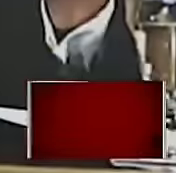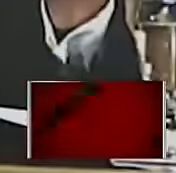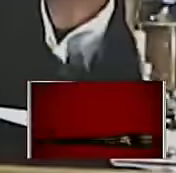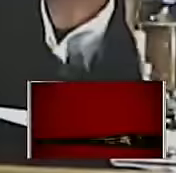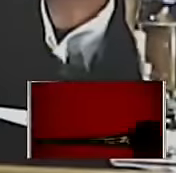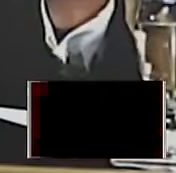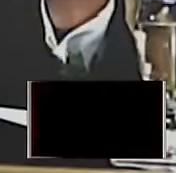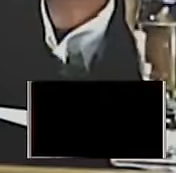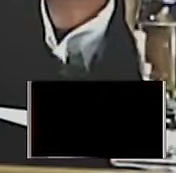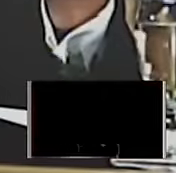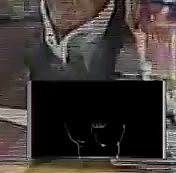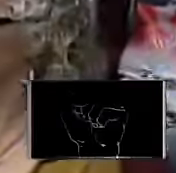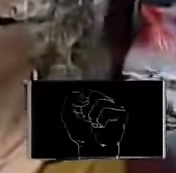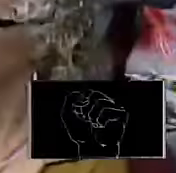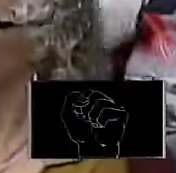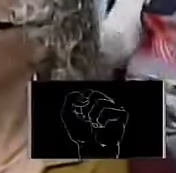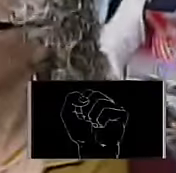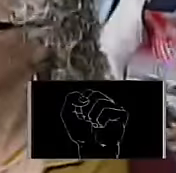¿Lo?